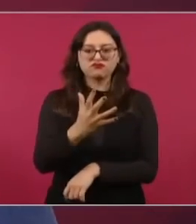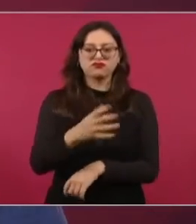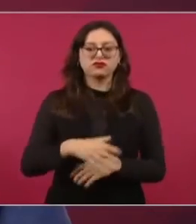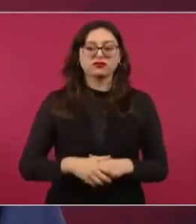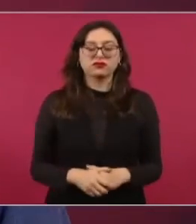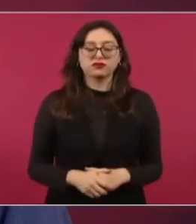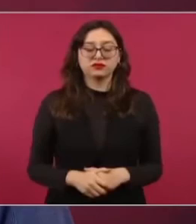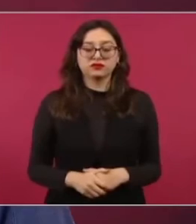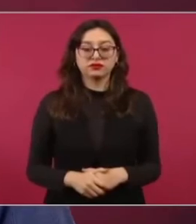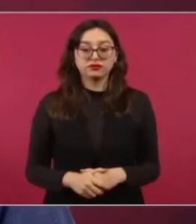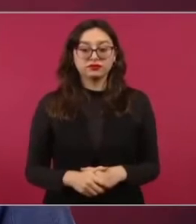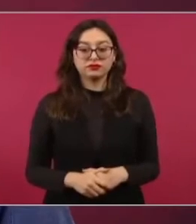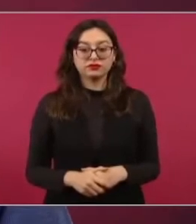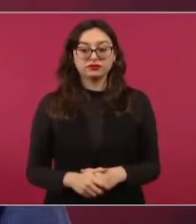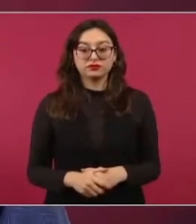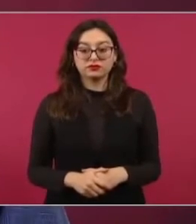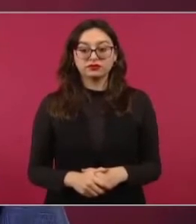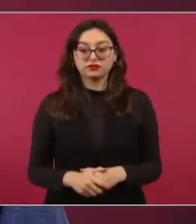y que también